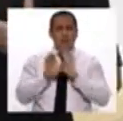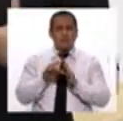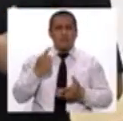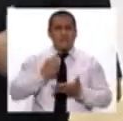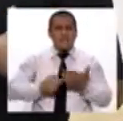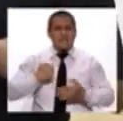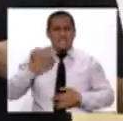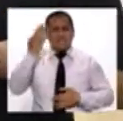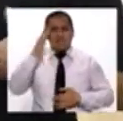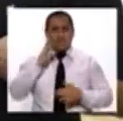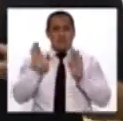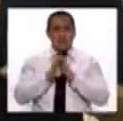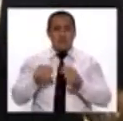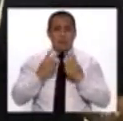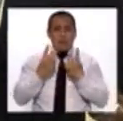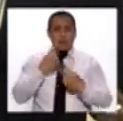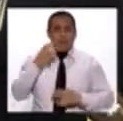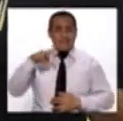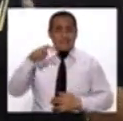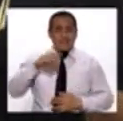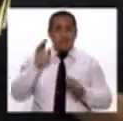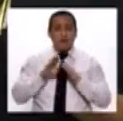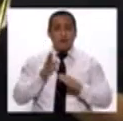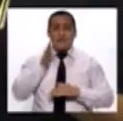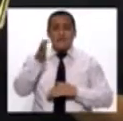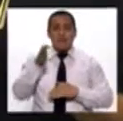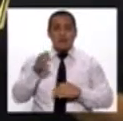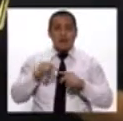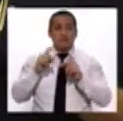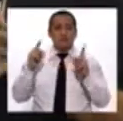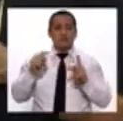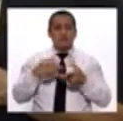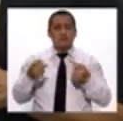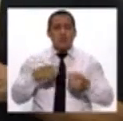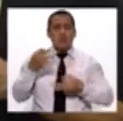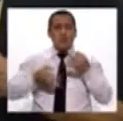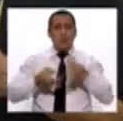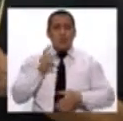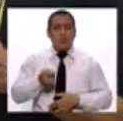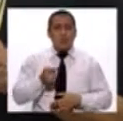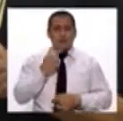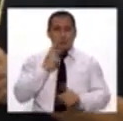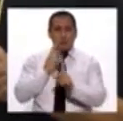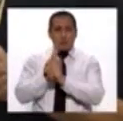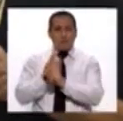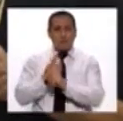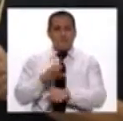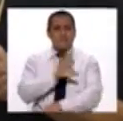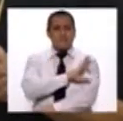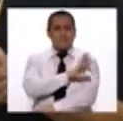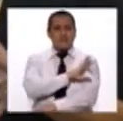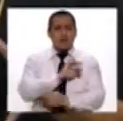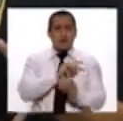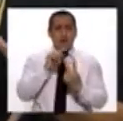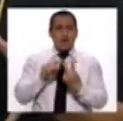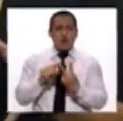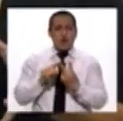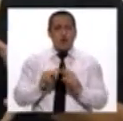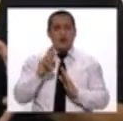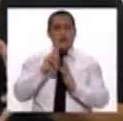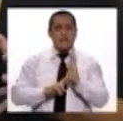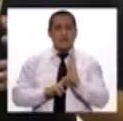qué saber si nos vemos en la necesidad de acudir a un tribunal administrativo como el Tribunal Fiscal o el Tribunal de